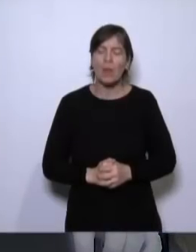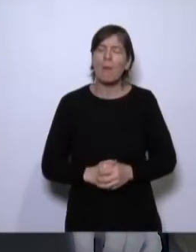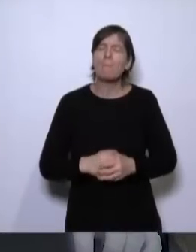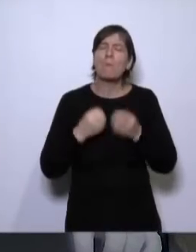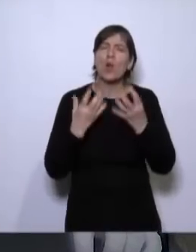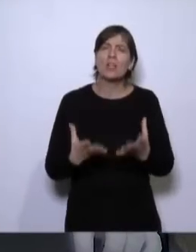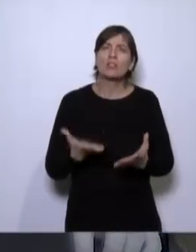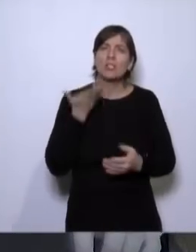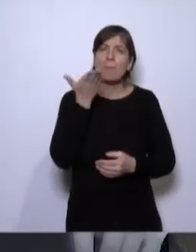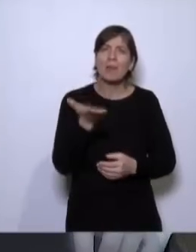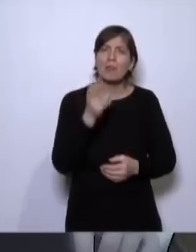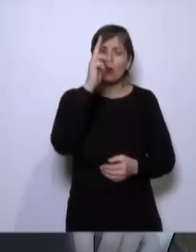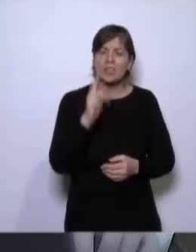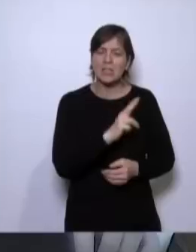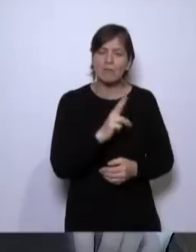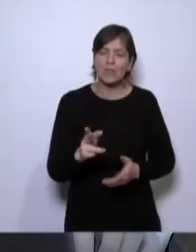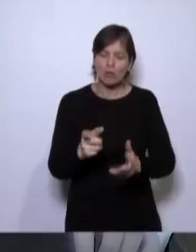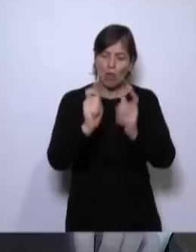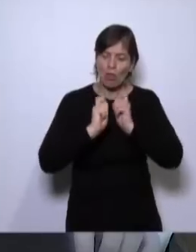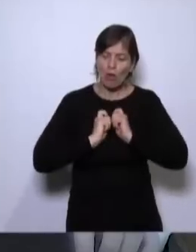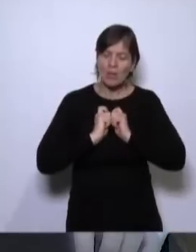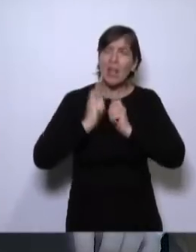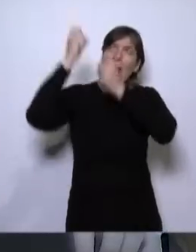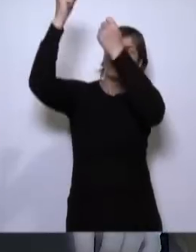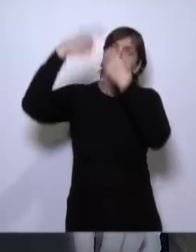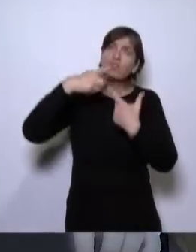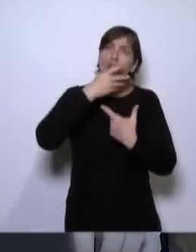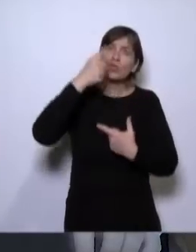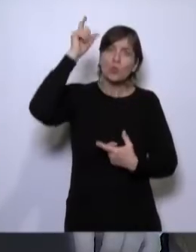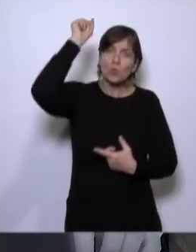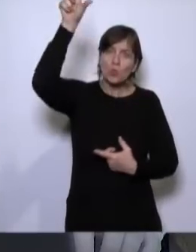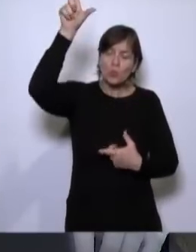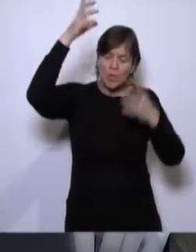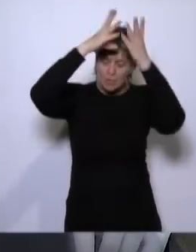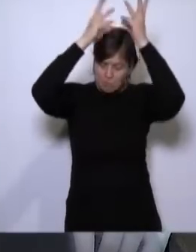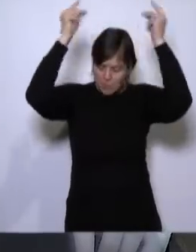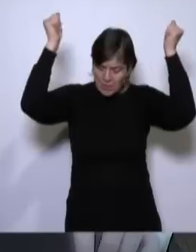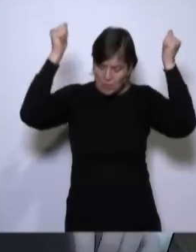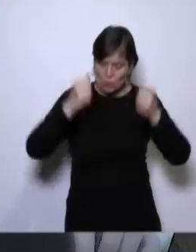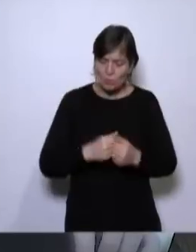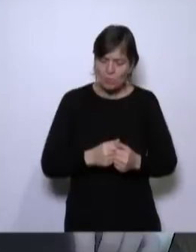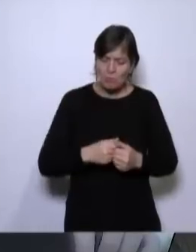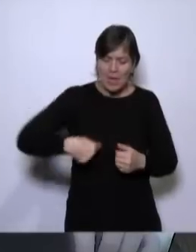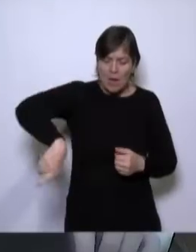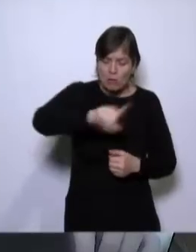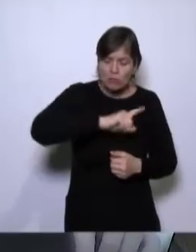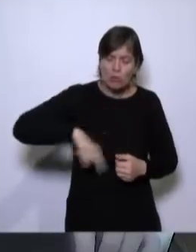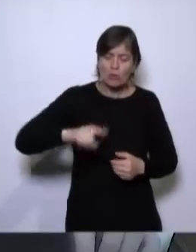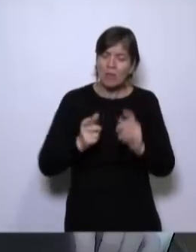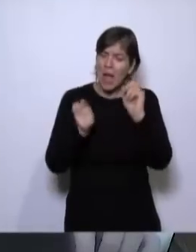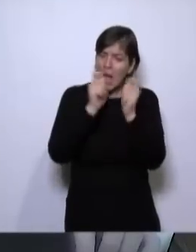Por eso te pedimos que santifiques estos dones con la efusión de tu Espíritu, de manera que se conviertan